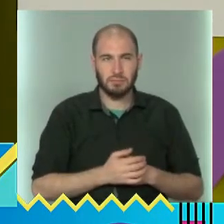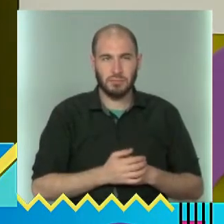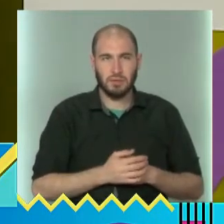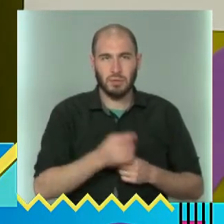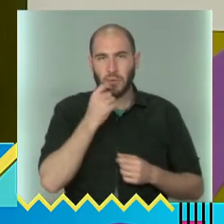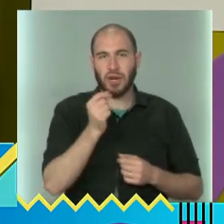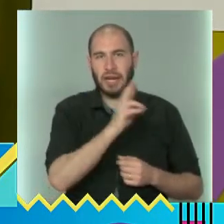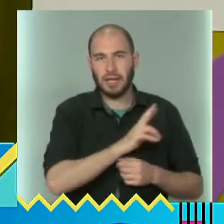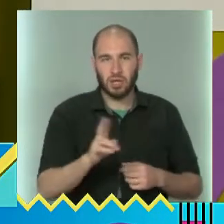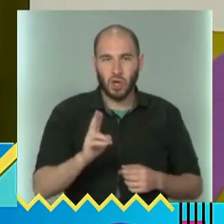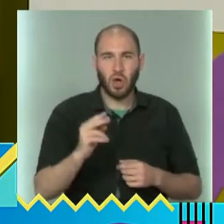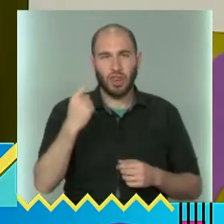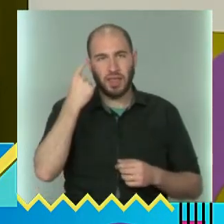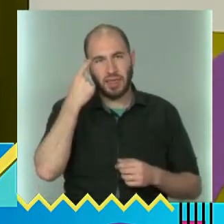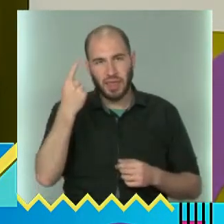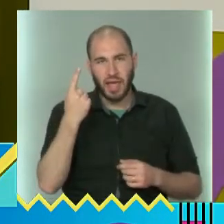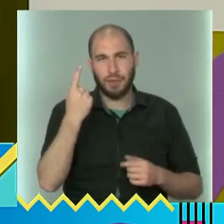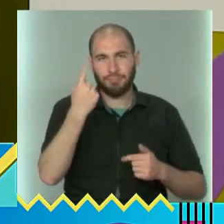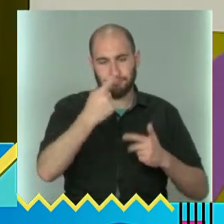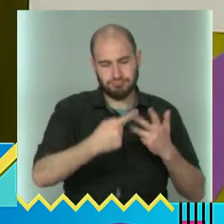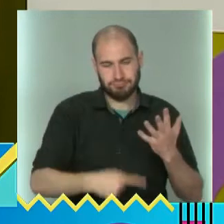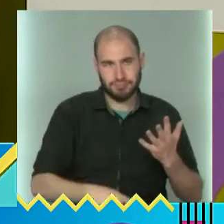la religión o desde la ideología o desde donde